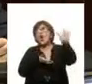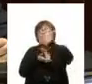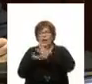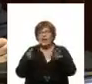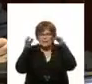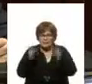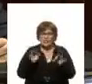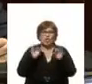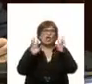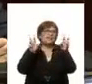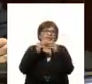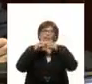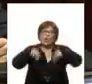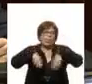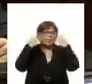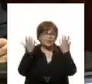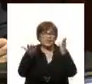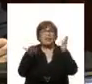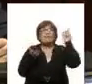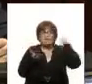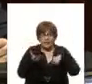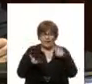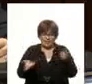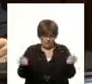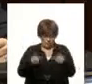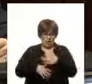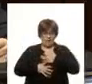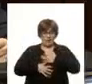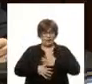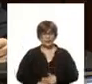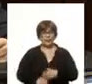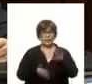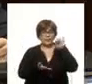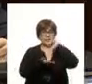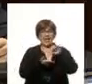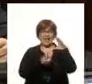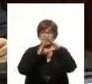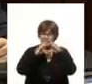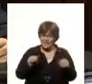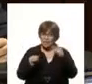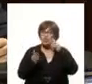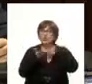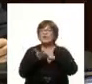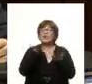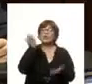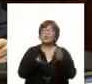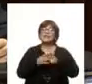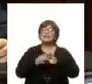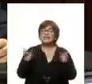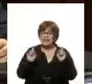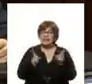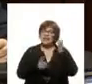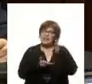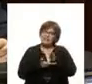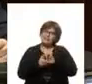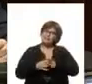todo los temas con el objetivo de sentar las bases para restablecer la tranquilidad en el país en base a la justicia, a la democracia y a las libertades.